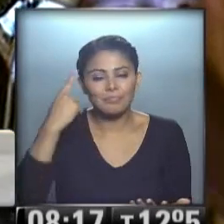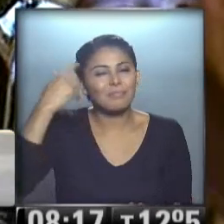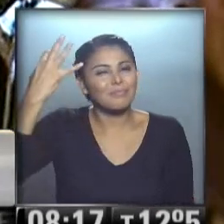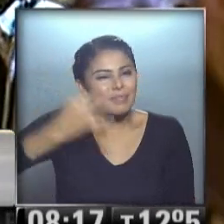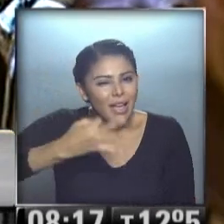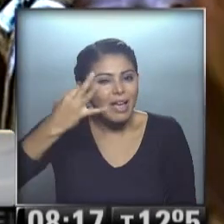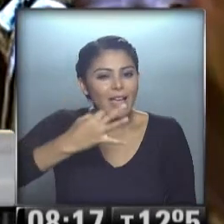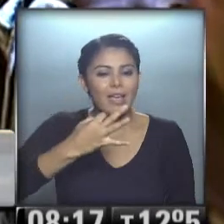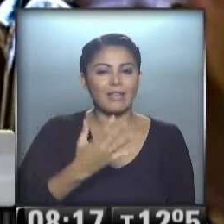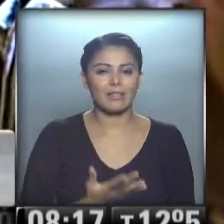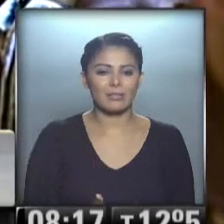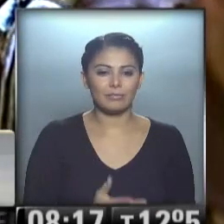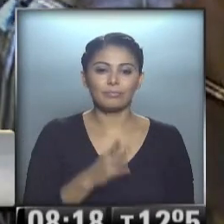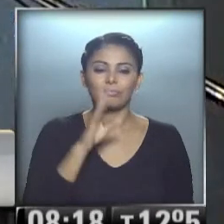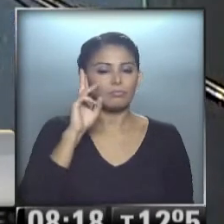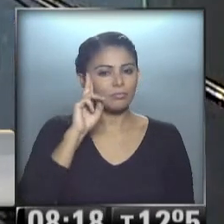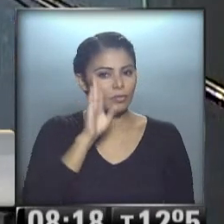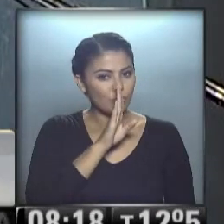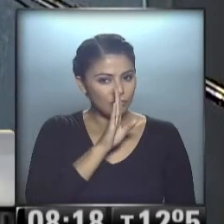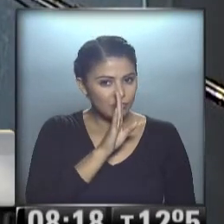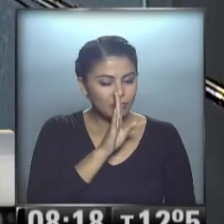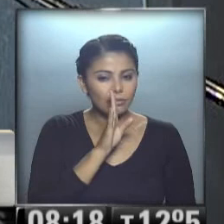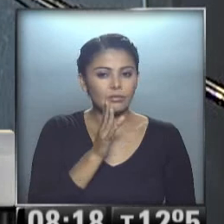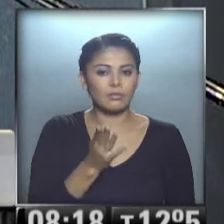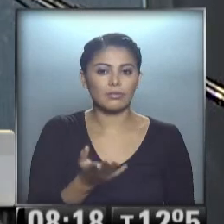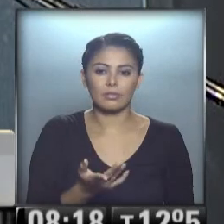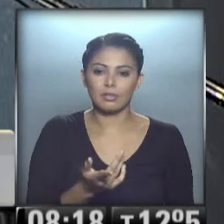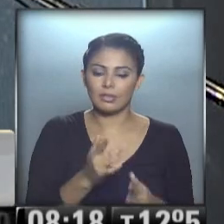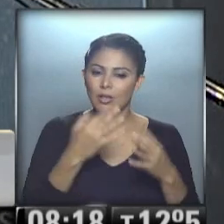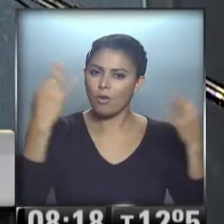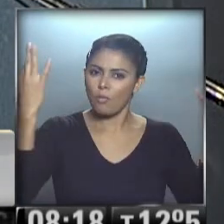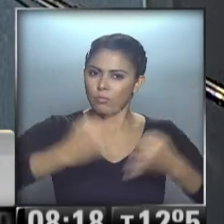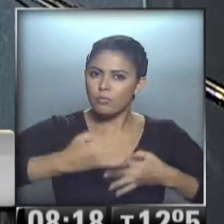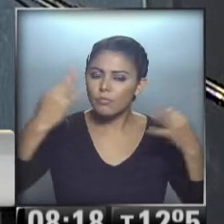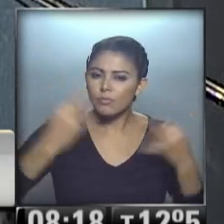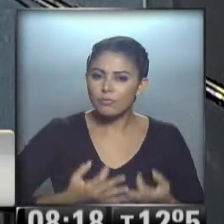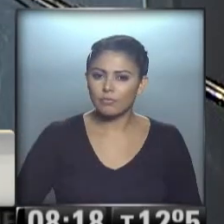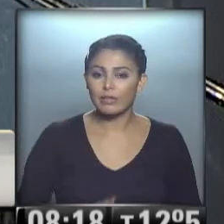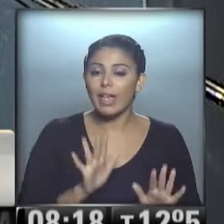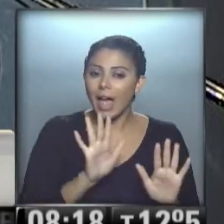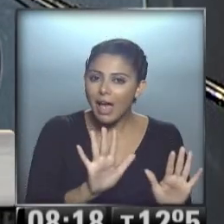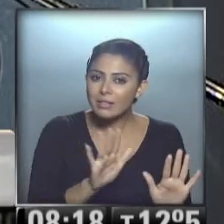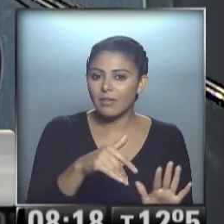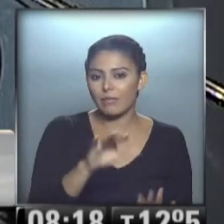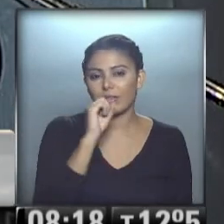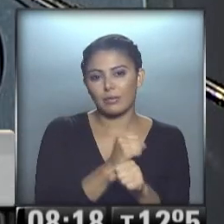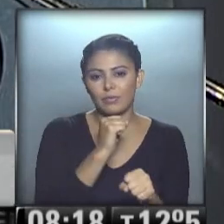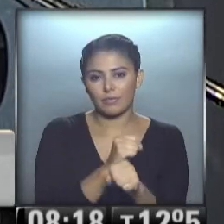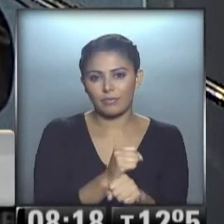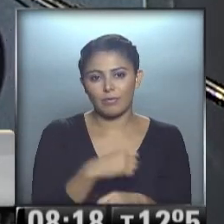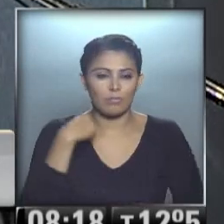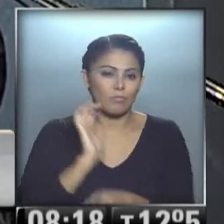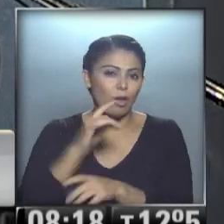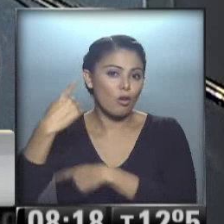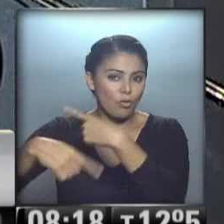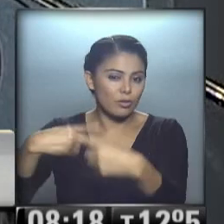racionalidad, con mucha prudencia, con mucha contundencia, y eso es lo que vamos a seguir haciendo. Y